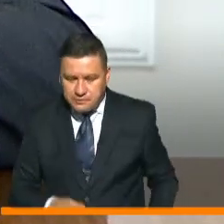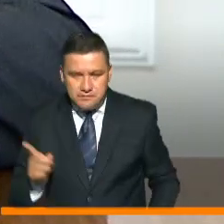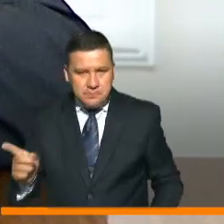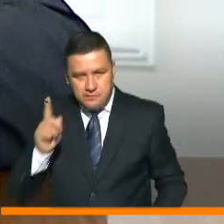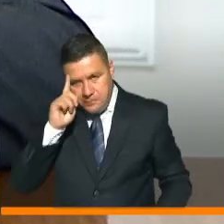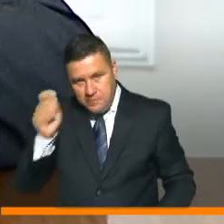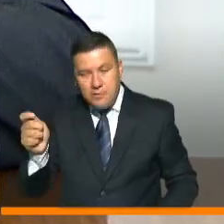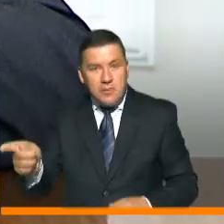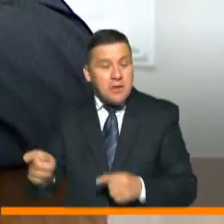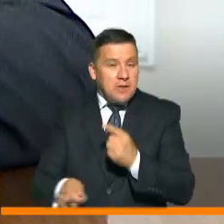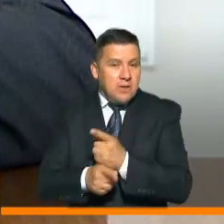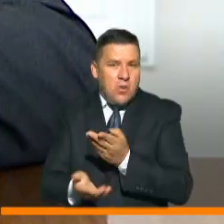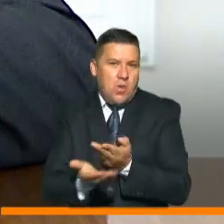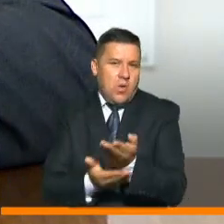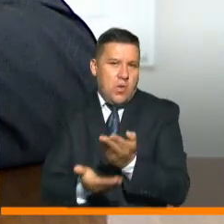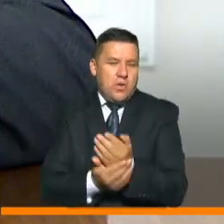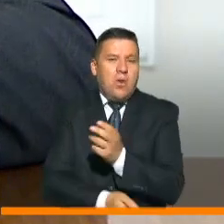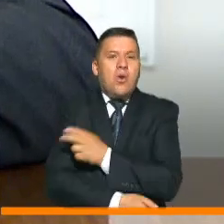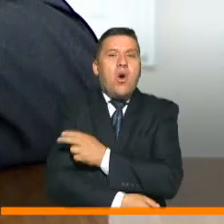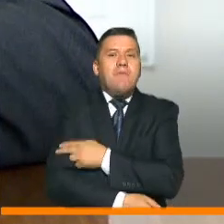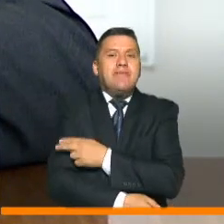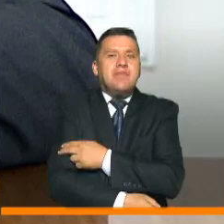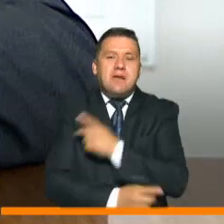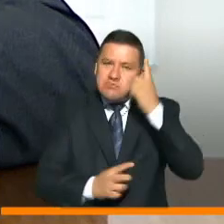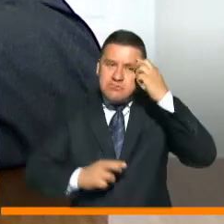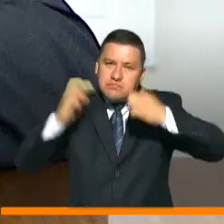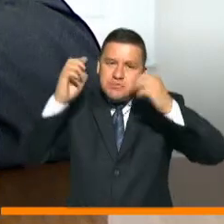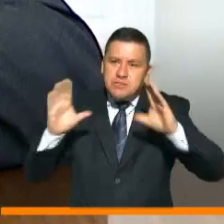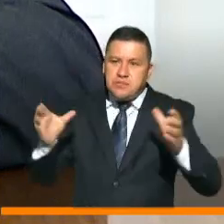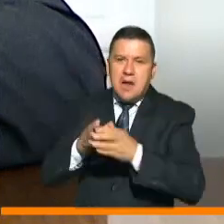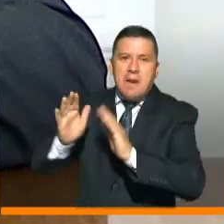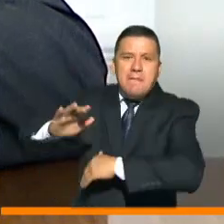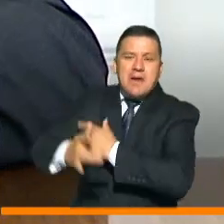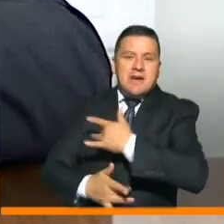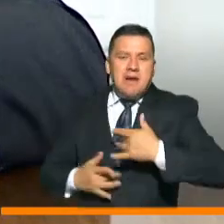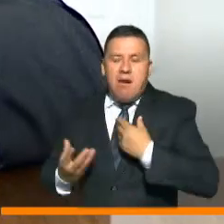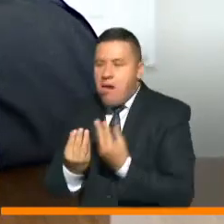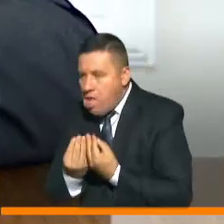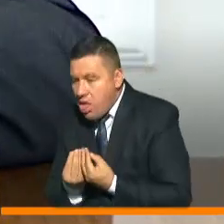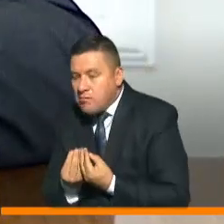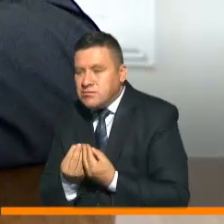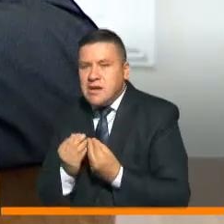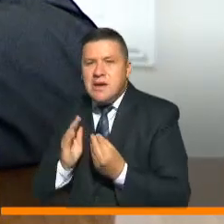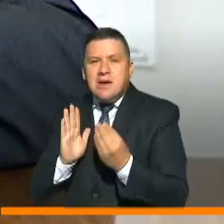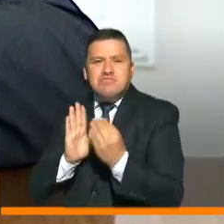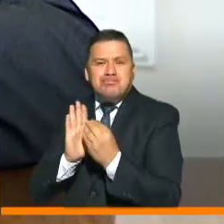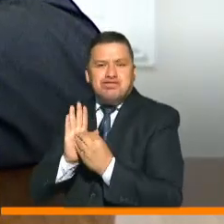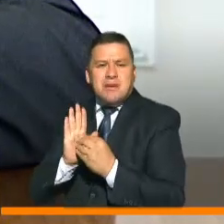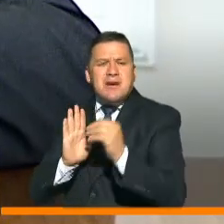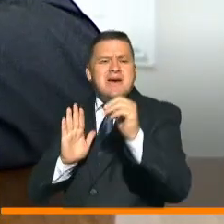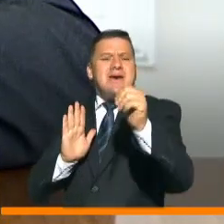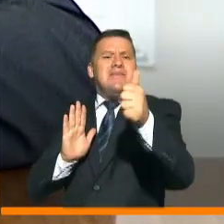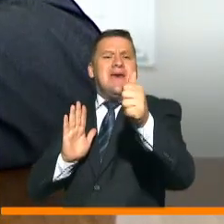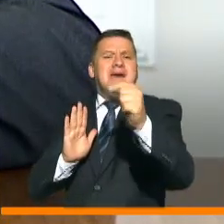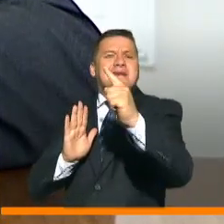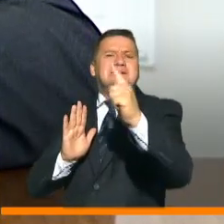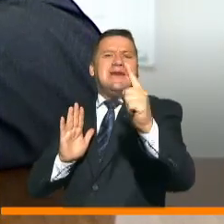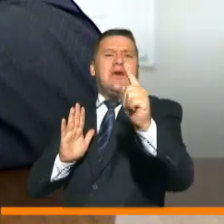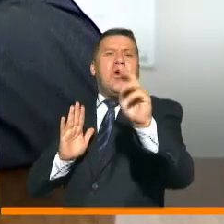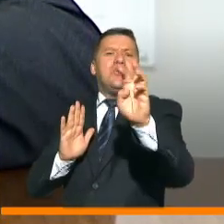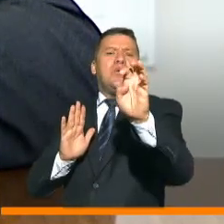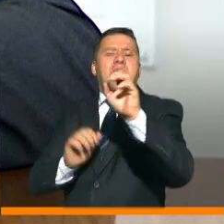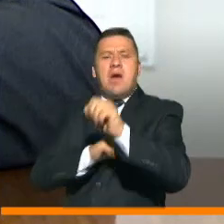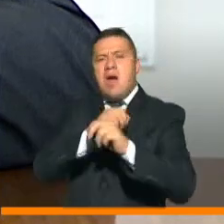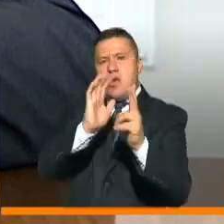como fue la recomendación del Comité de Expertos del Ministerio de Salud, se emitió la circular 10-189